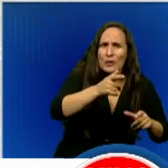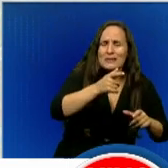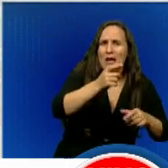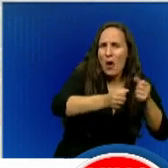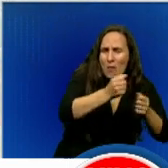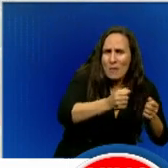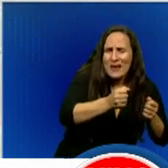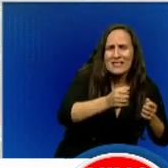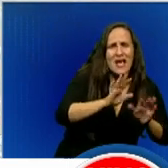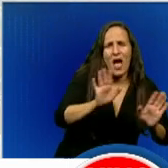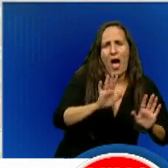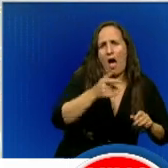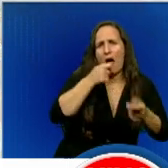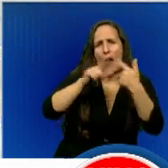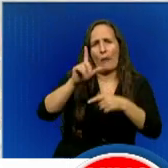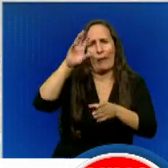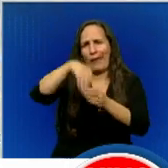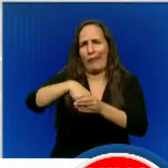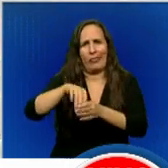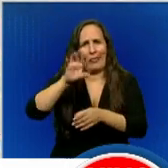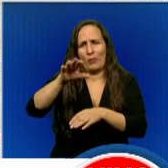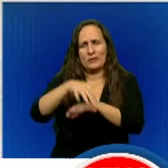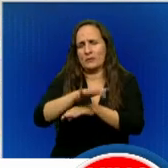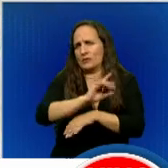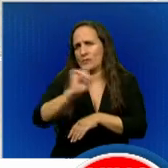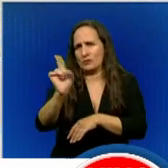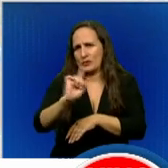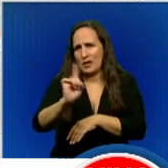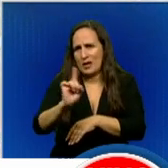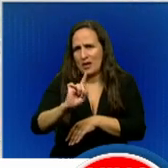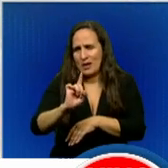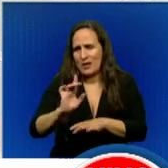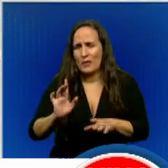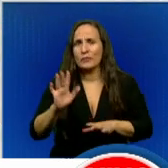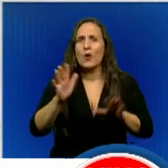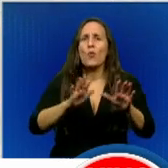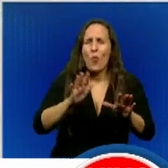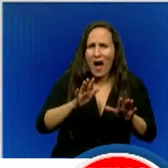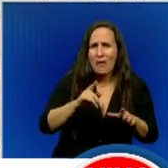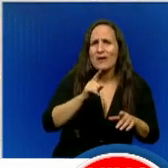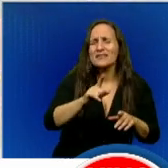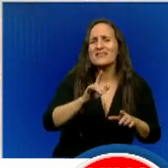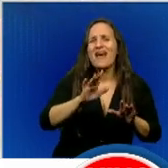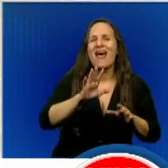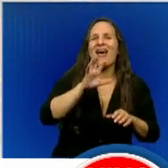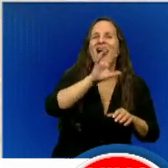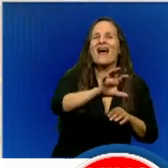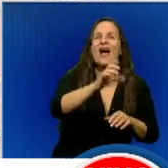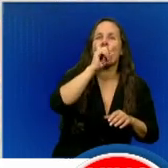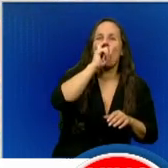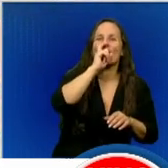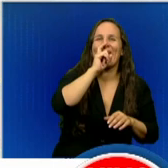dejado de vender bienes a los comercios provinciales o directamente los dejan en jurisdicción de corrientes